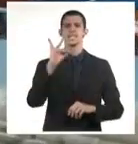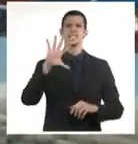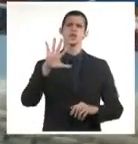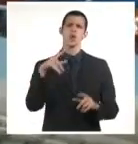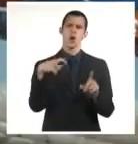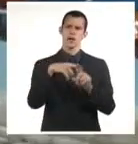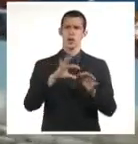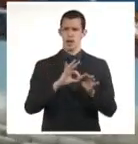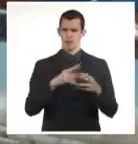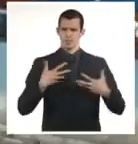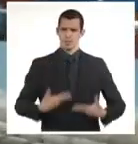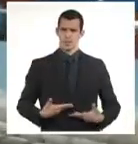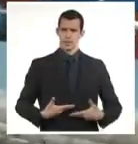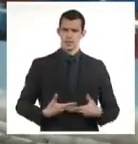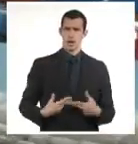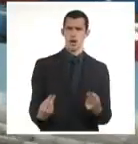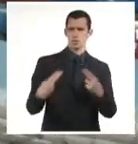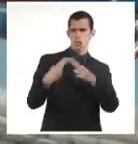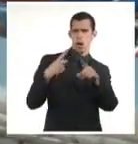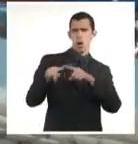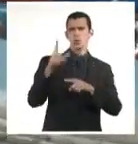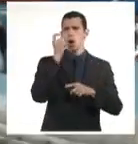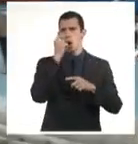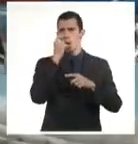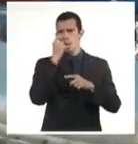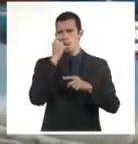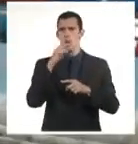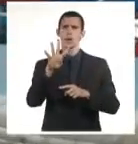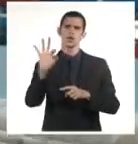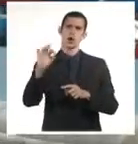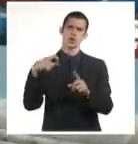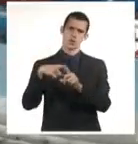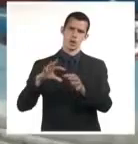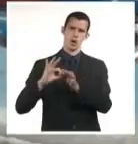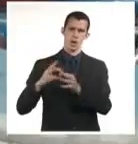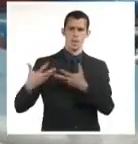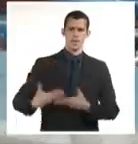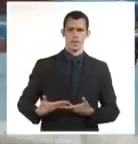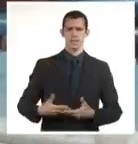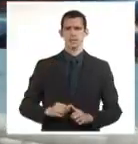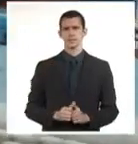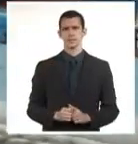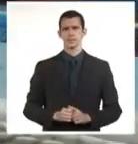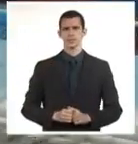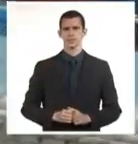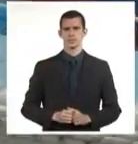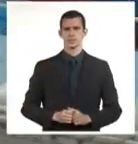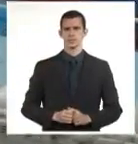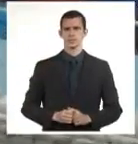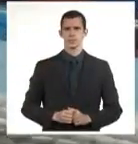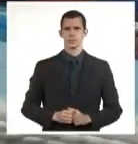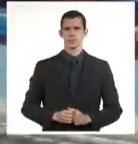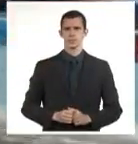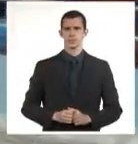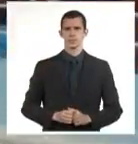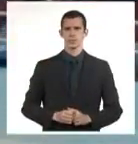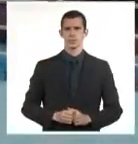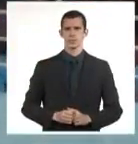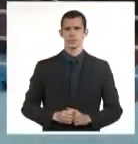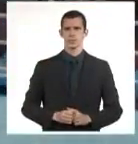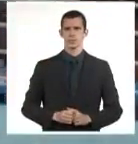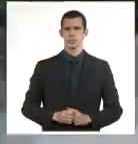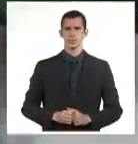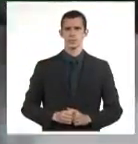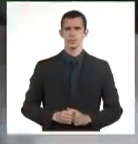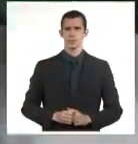el titular continental Billy Rodríguez de los 48. Giselle Finiutelles, Sistema Informativo de la Televisión